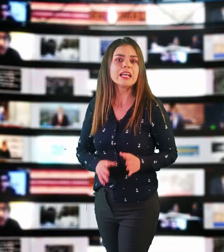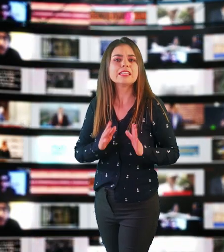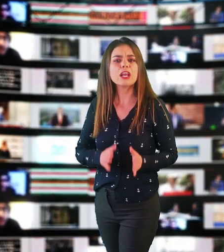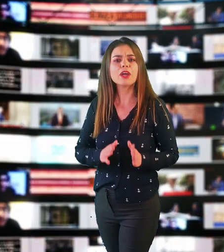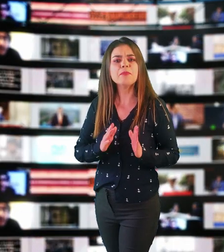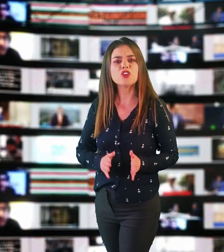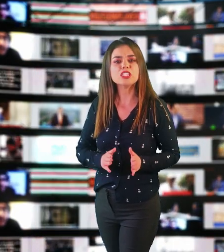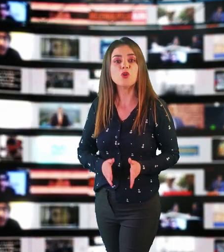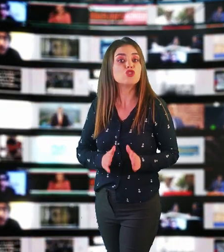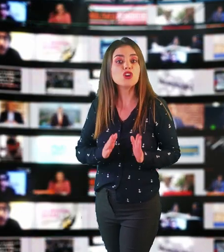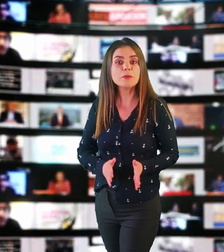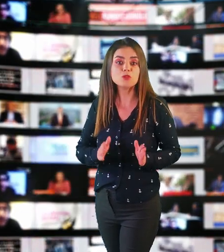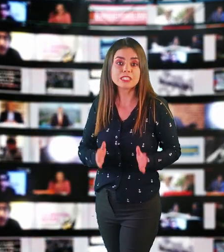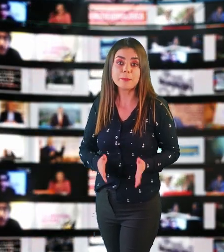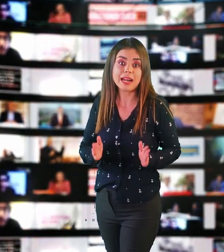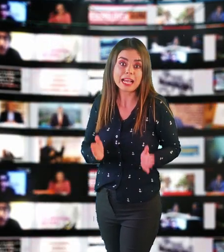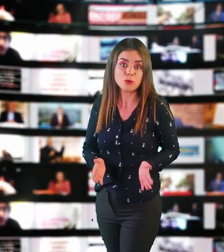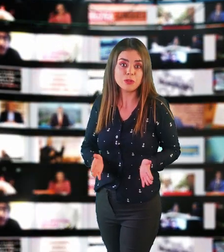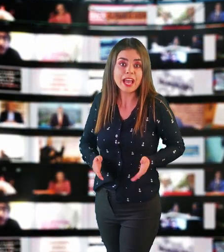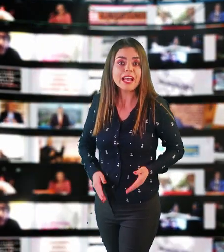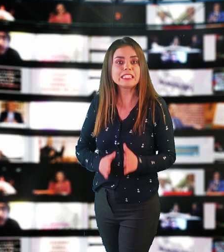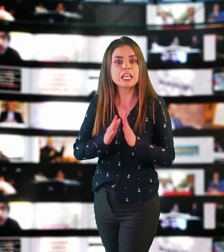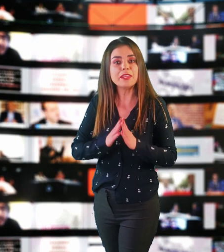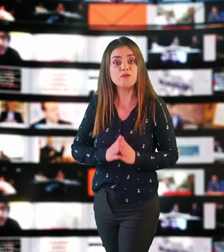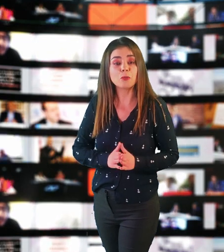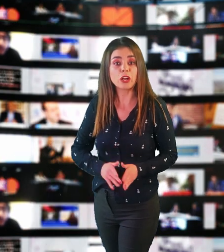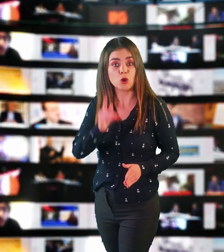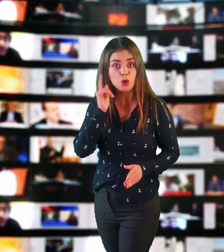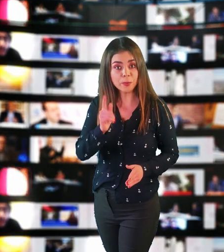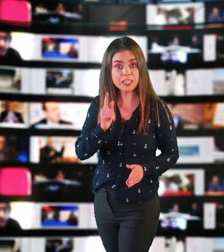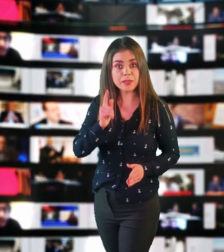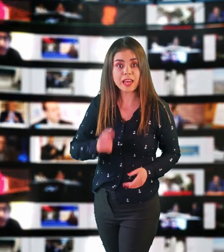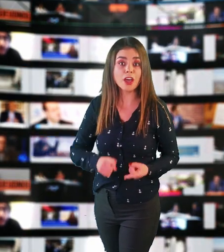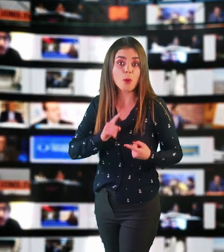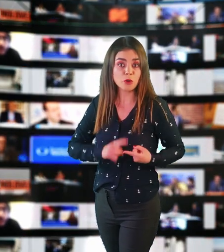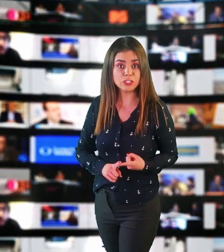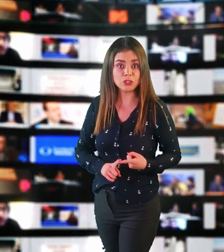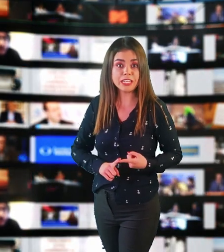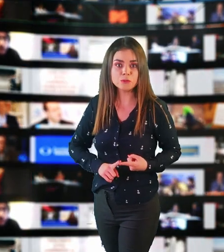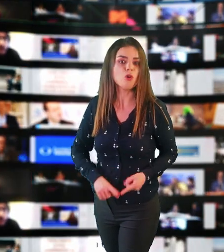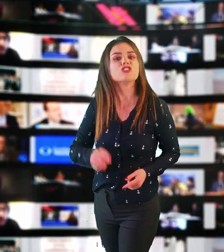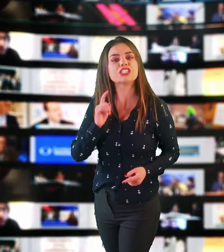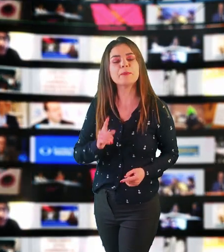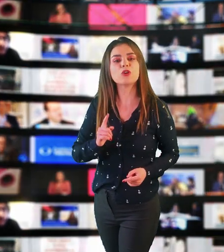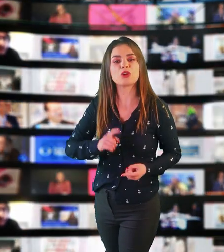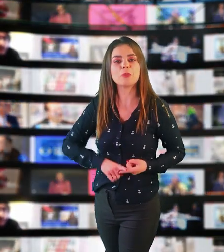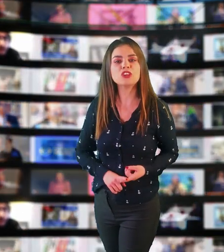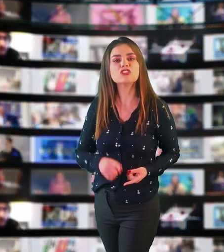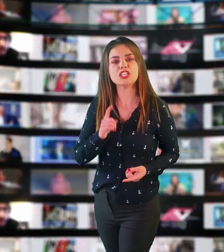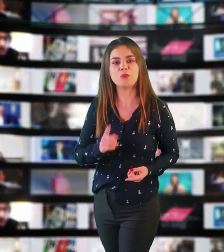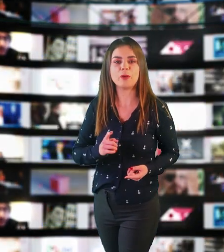ética. Señaló que el periodismo no debe de usarse para la calumnia. Se debe de informar con objetividad, profesionalismo, siempre